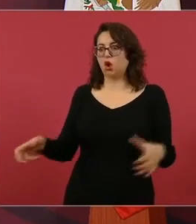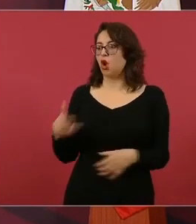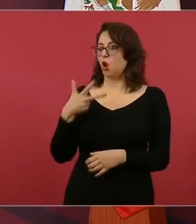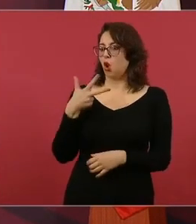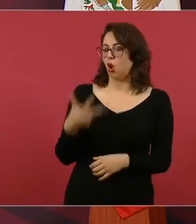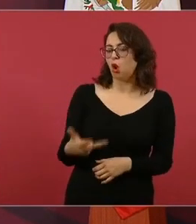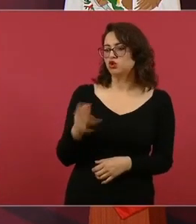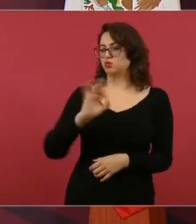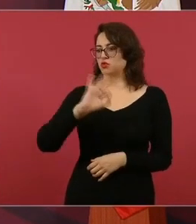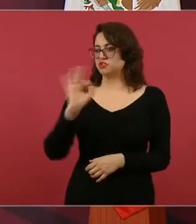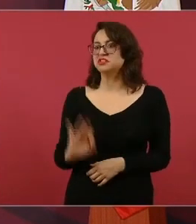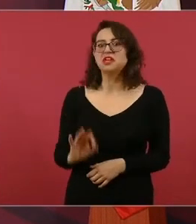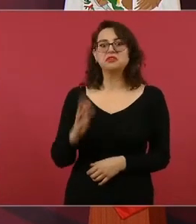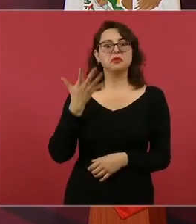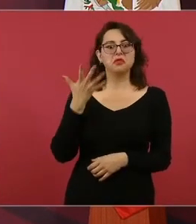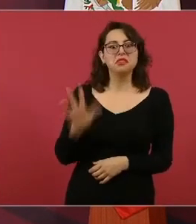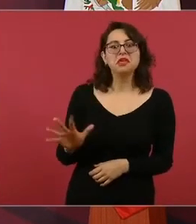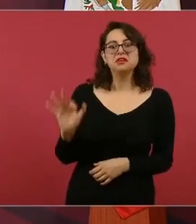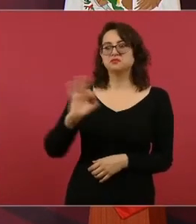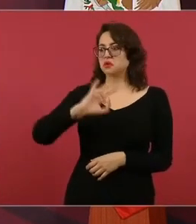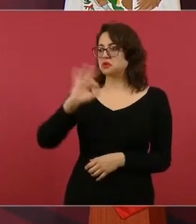de